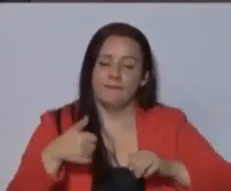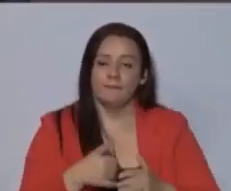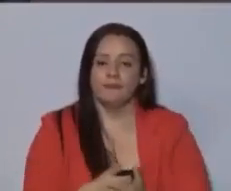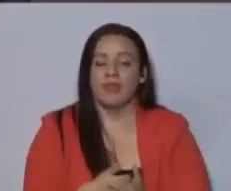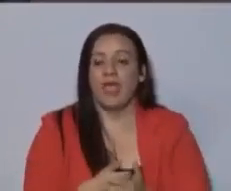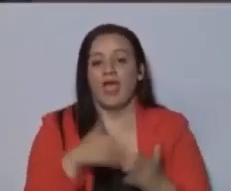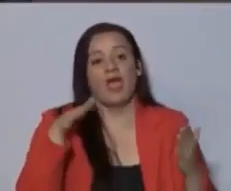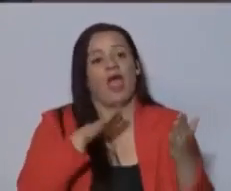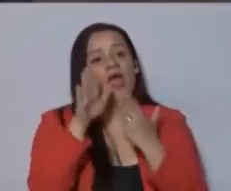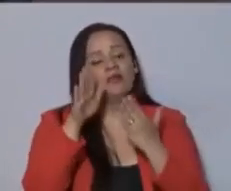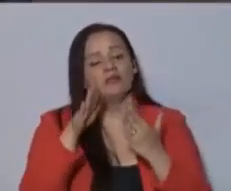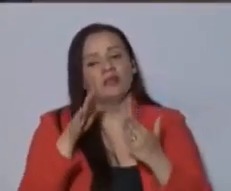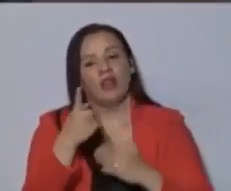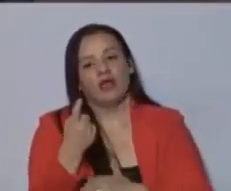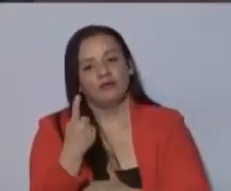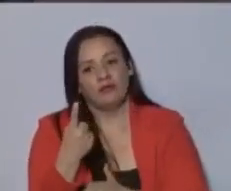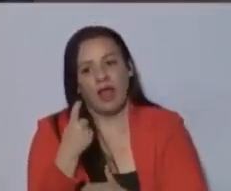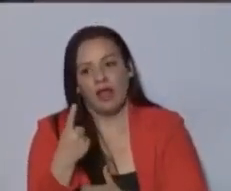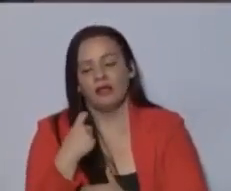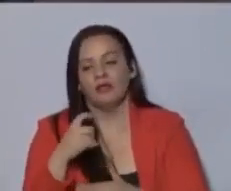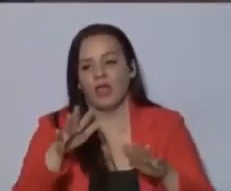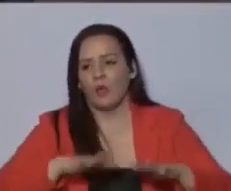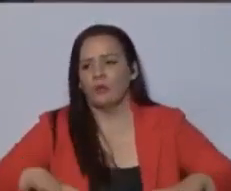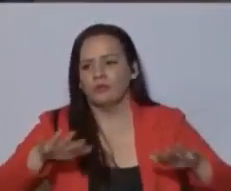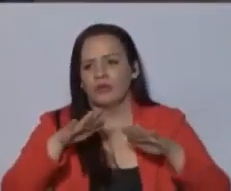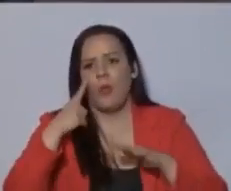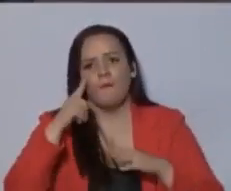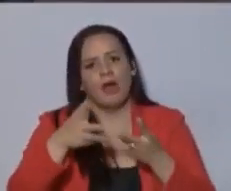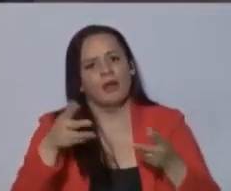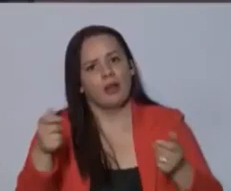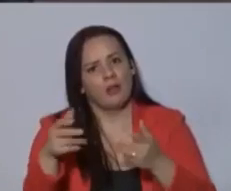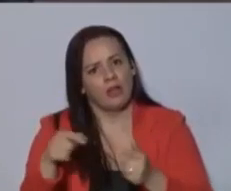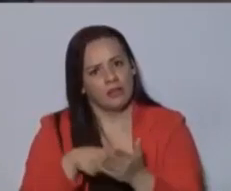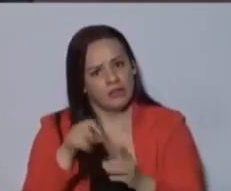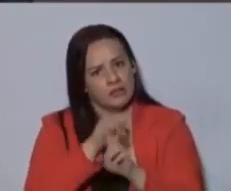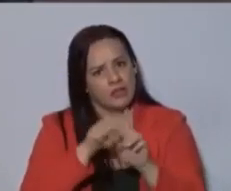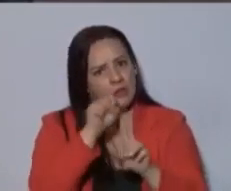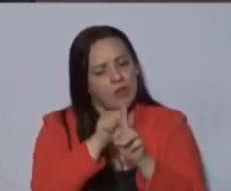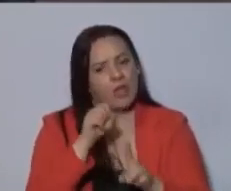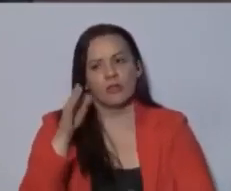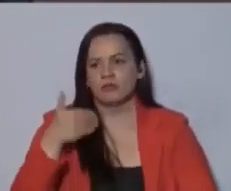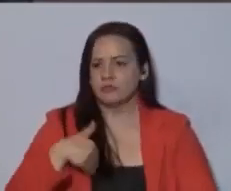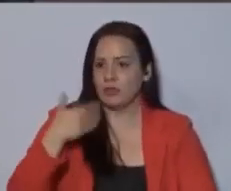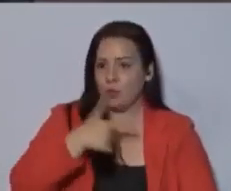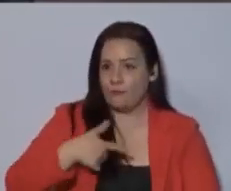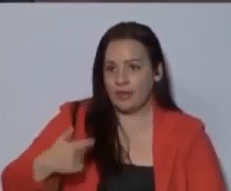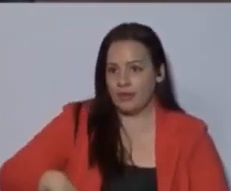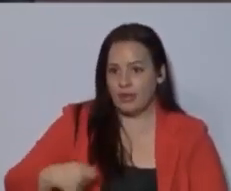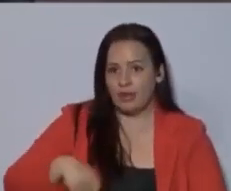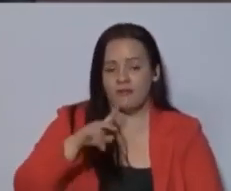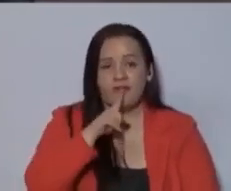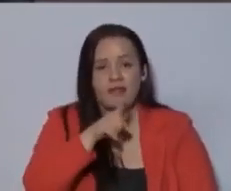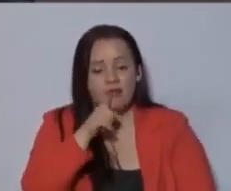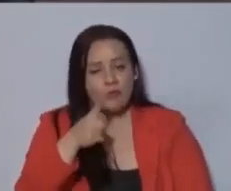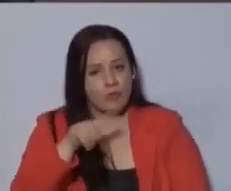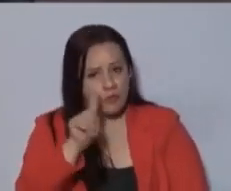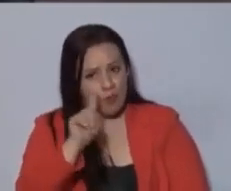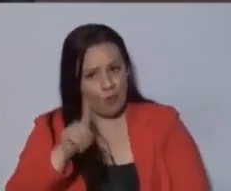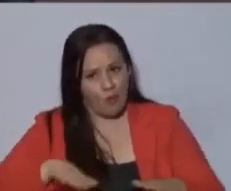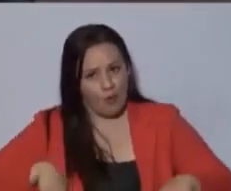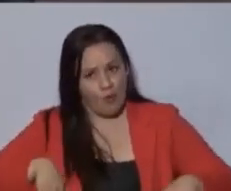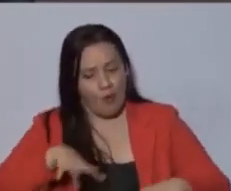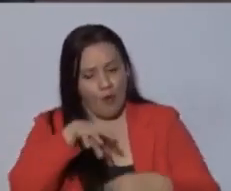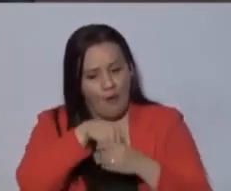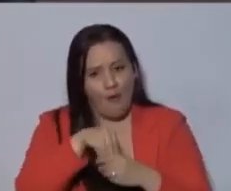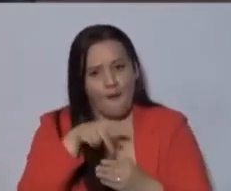Ante la falta de contexto para resolver estos dilemas, señor presidente, porque la realidad es que no nos han participado de la estrategia